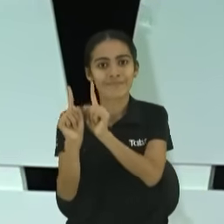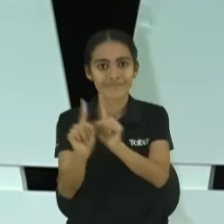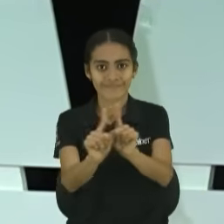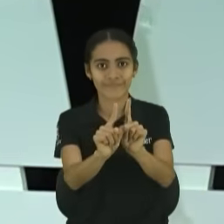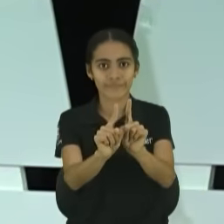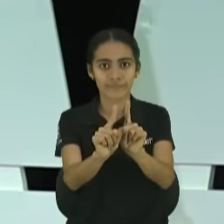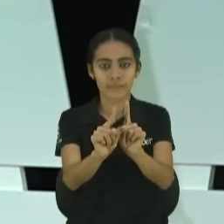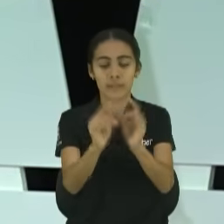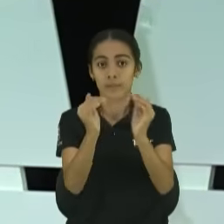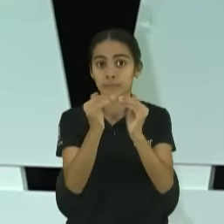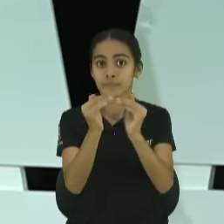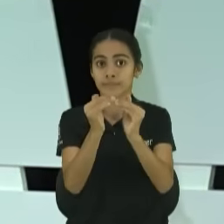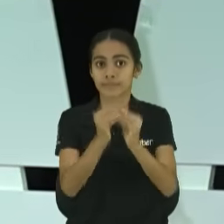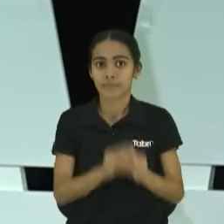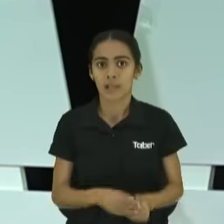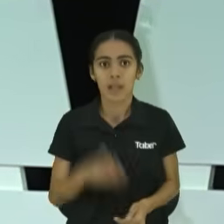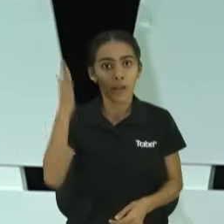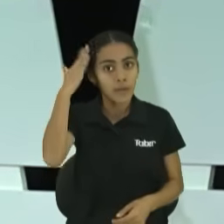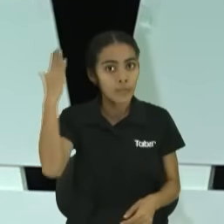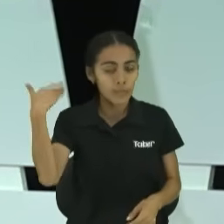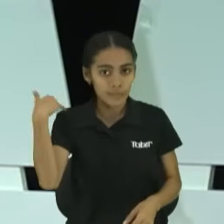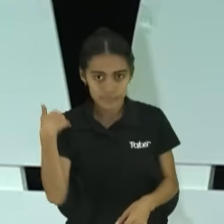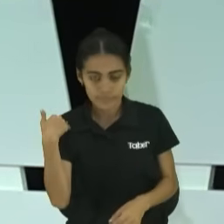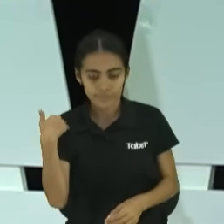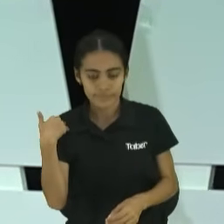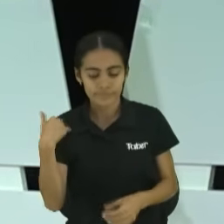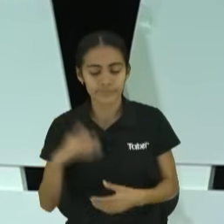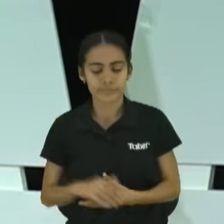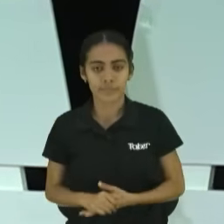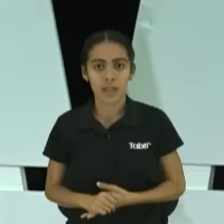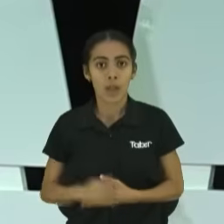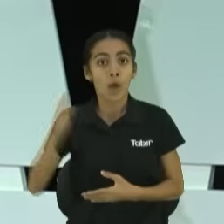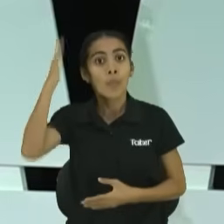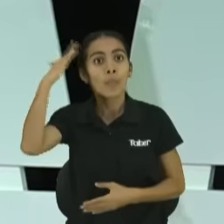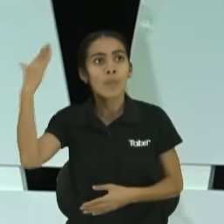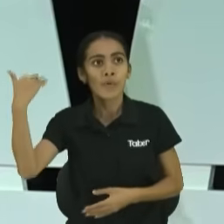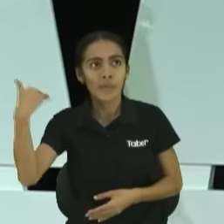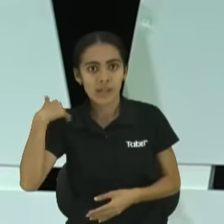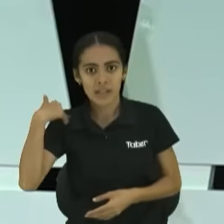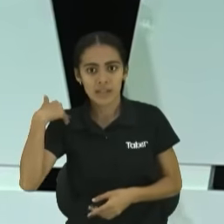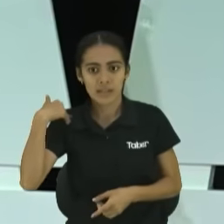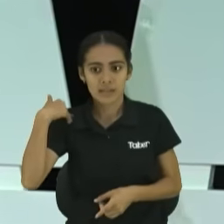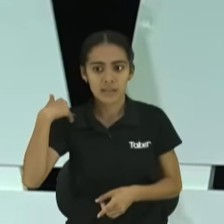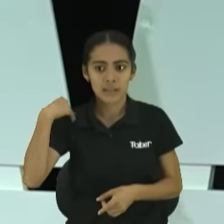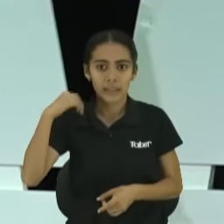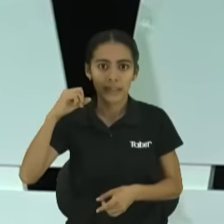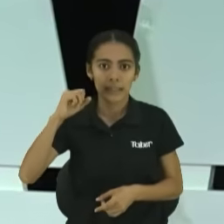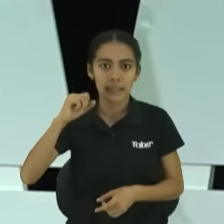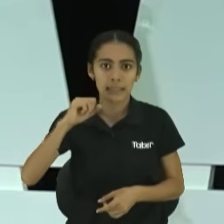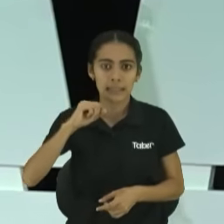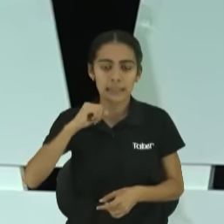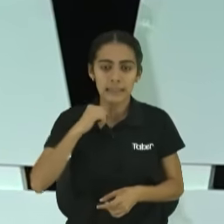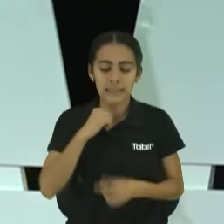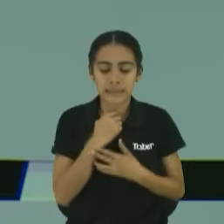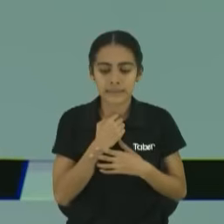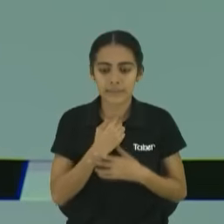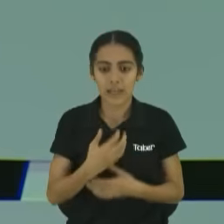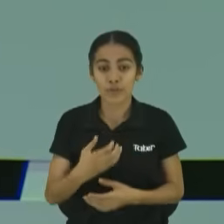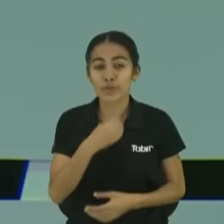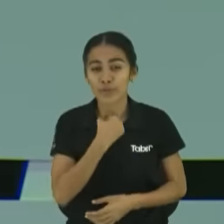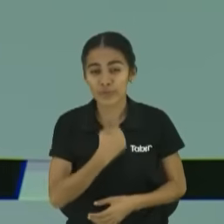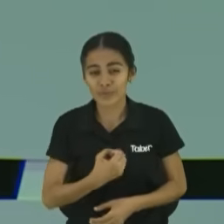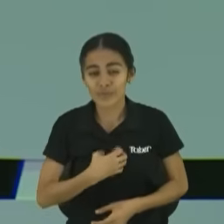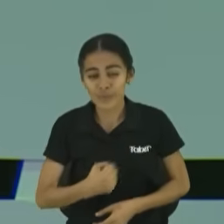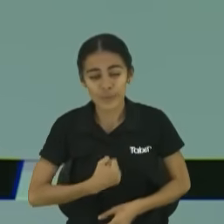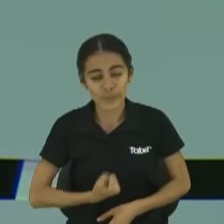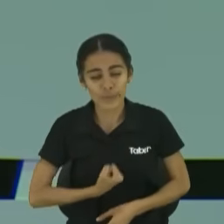en la casa del Señor? No me vayan a levantar la mano en esta categoría. Mujeres traicionadas en la casa del Señor, este es mi mensaje. No